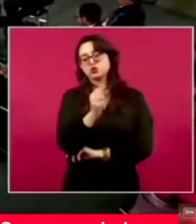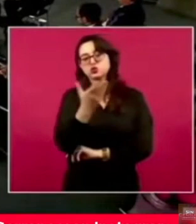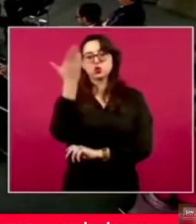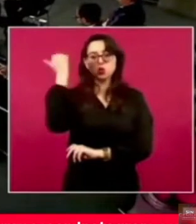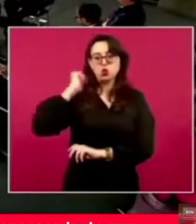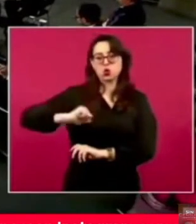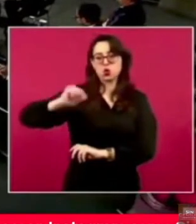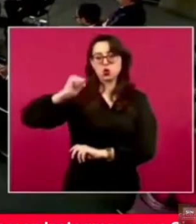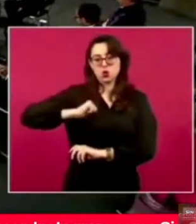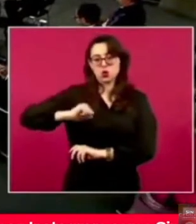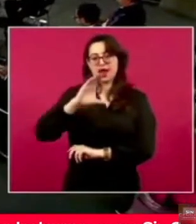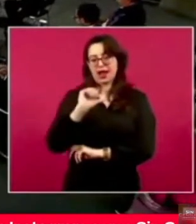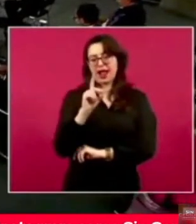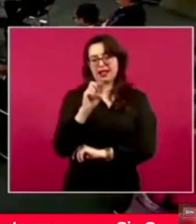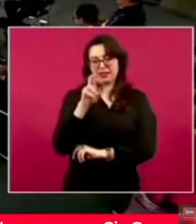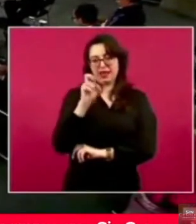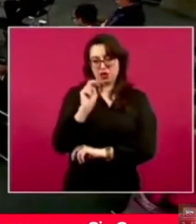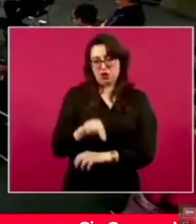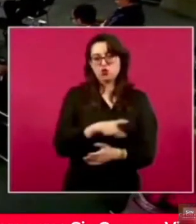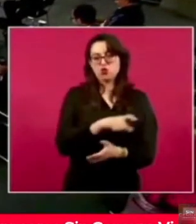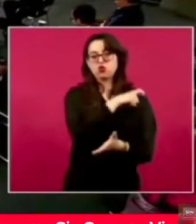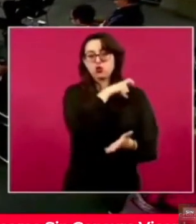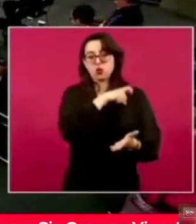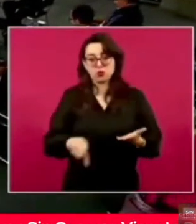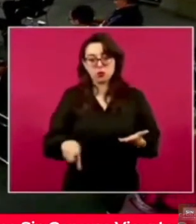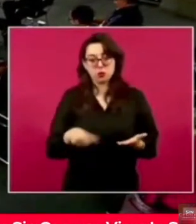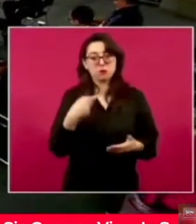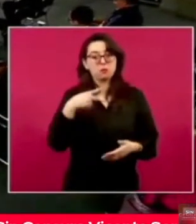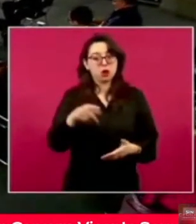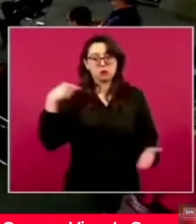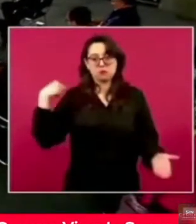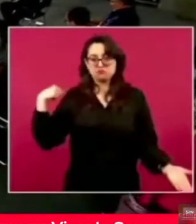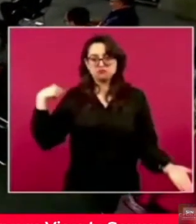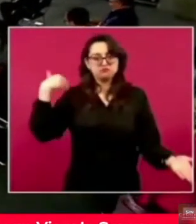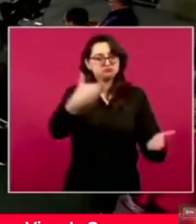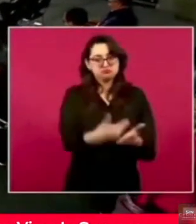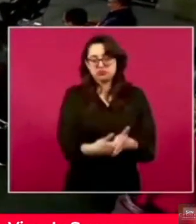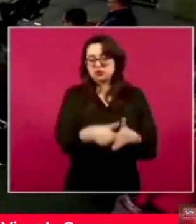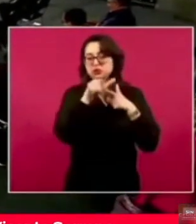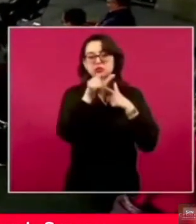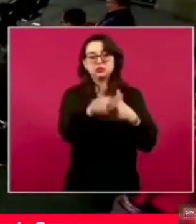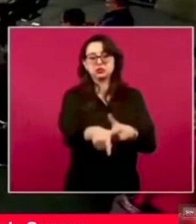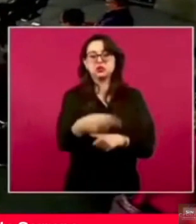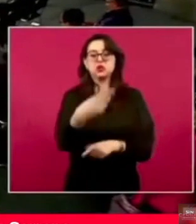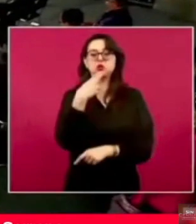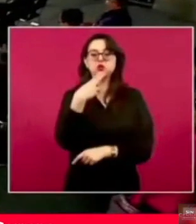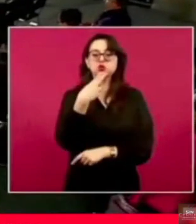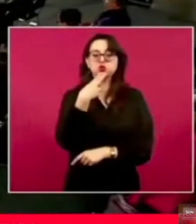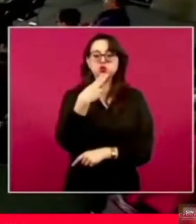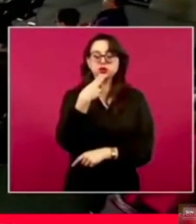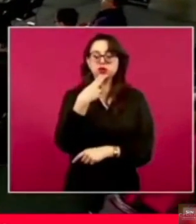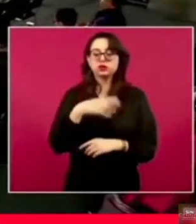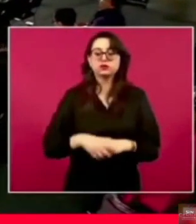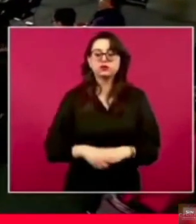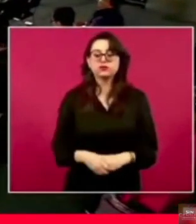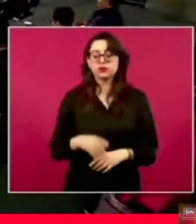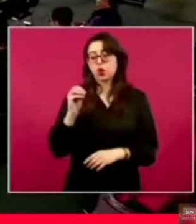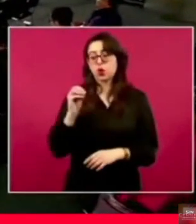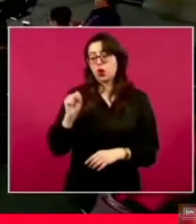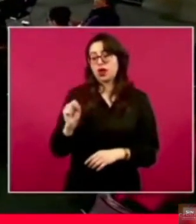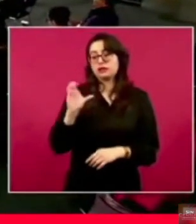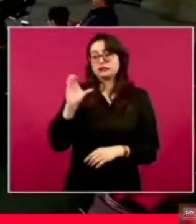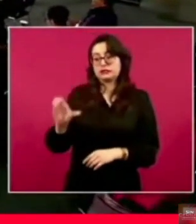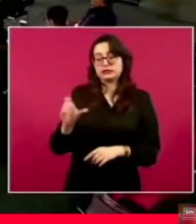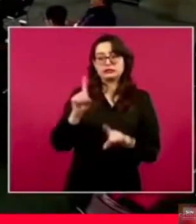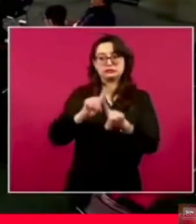Calderón y hay evidencias de que no ha dejado de hacerlo desde 2011. Organizaciones de la sociedad civil